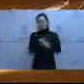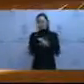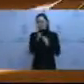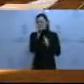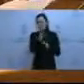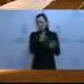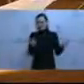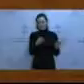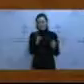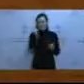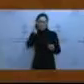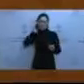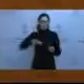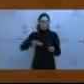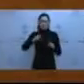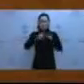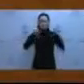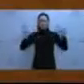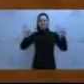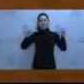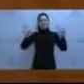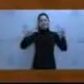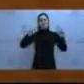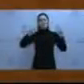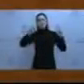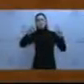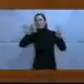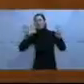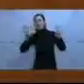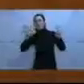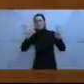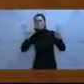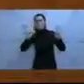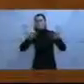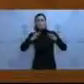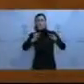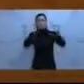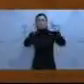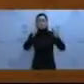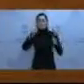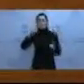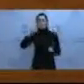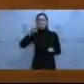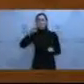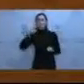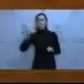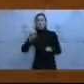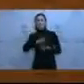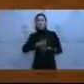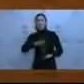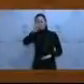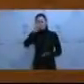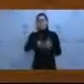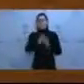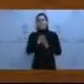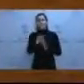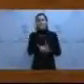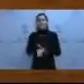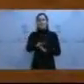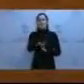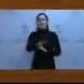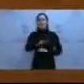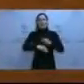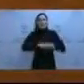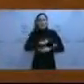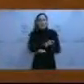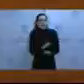en estos años con SOGEPSA, y muy particular y muy especialmente en el tema de Boves, no tiene idea ni hacia dónde van, ni lo que están haciendo,